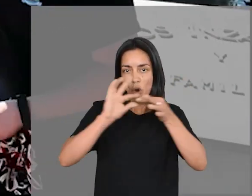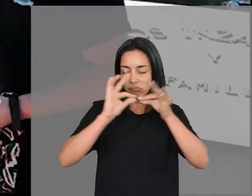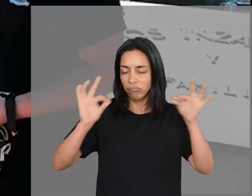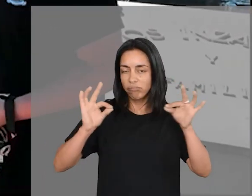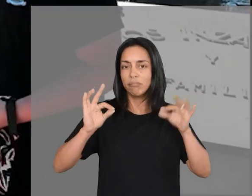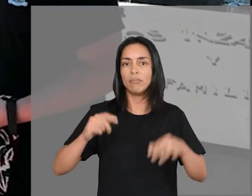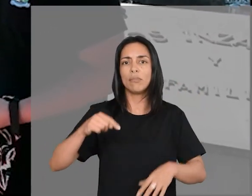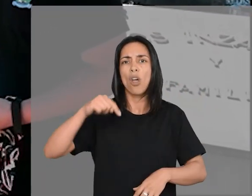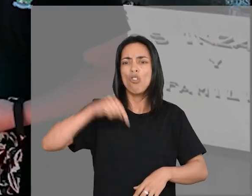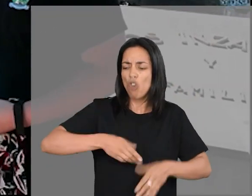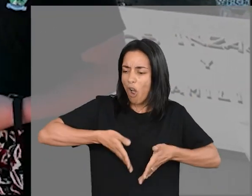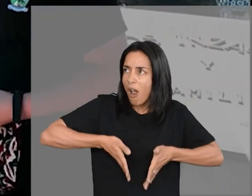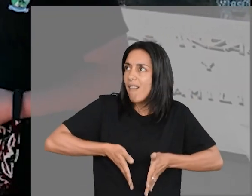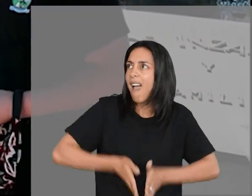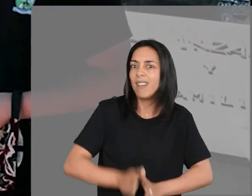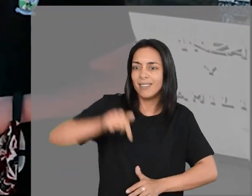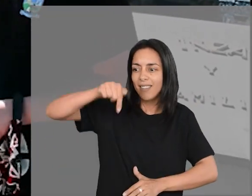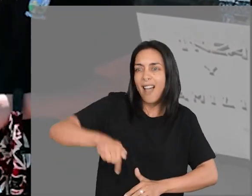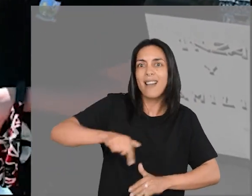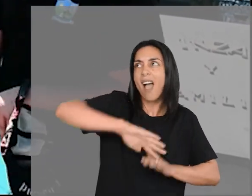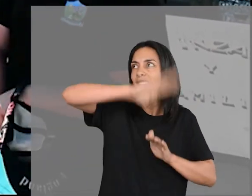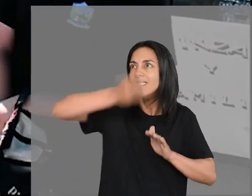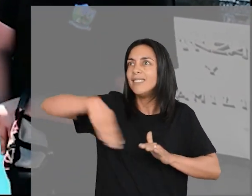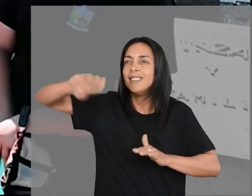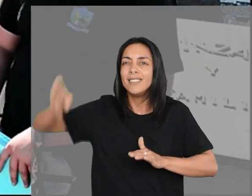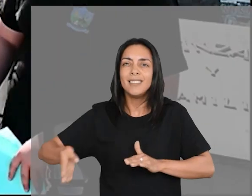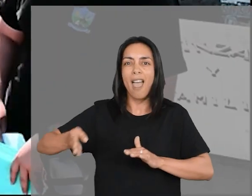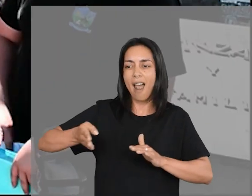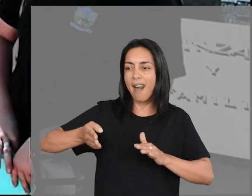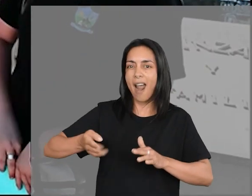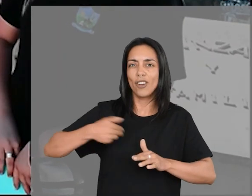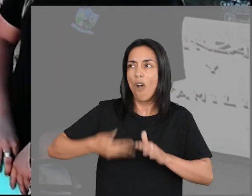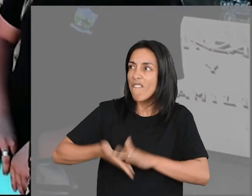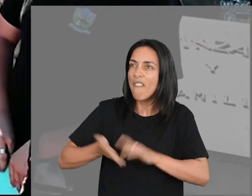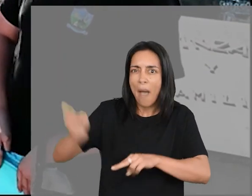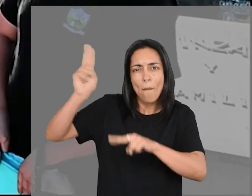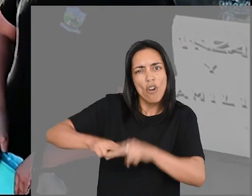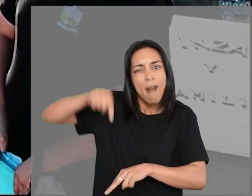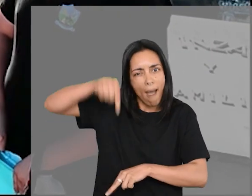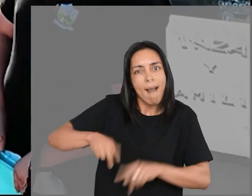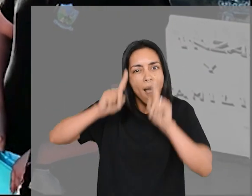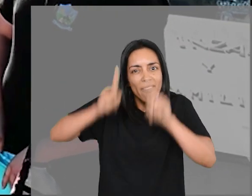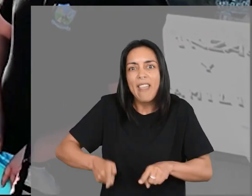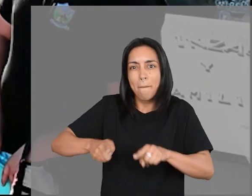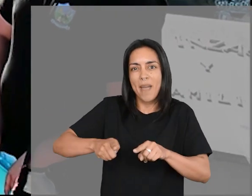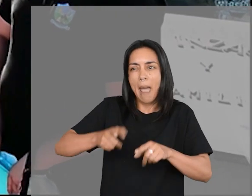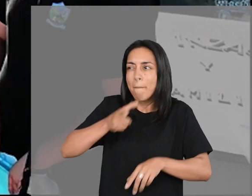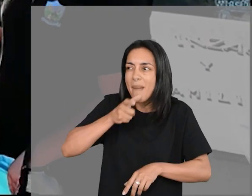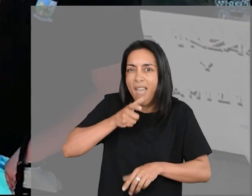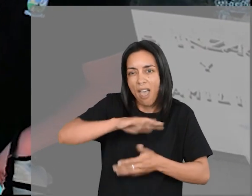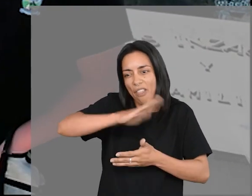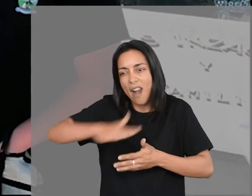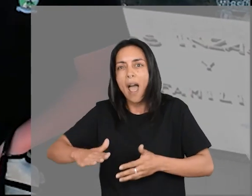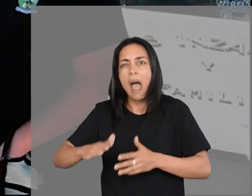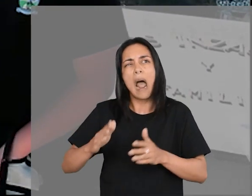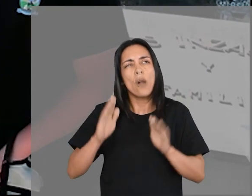Soy fruto al azar, mi cuna fue de piedra y mi tumba será también, sin duda algún rincón soleado